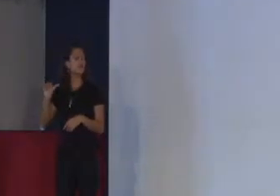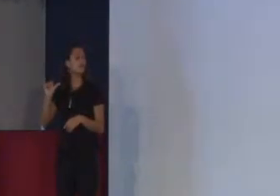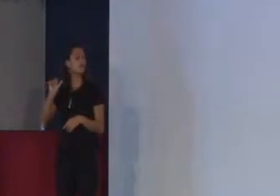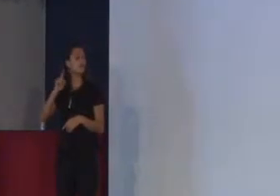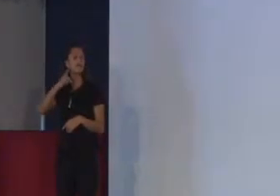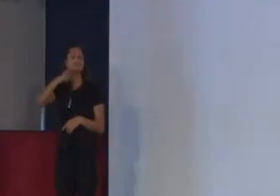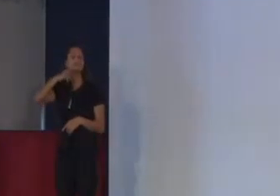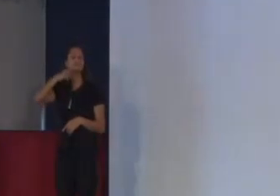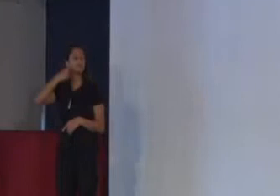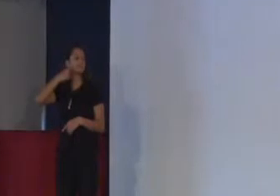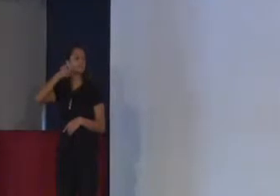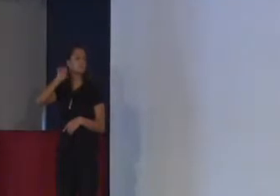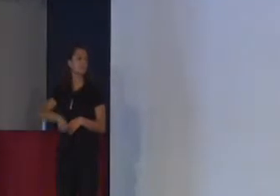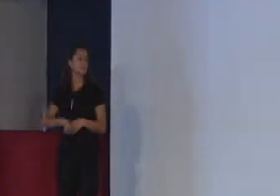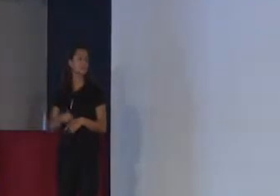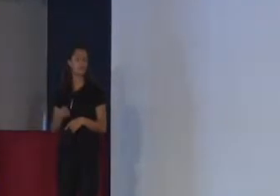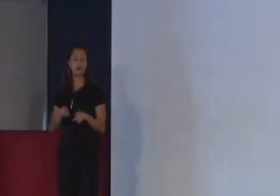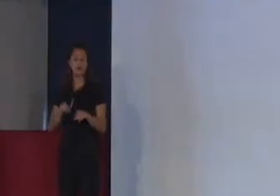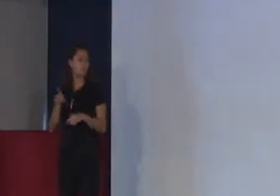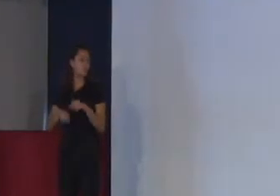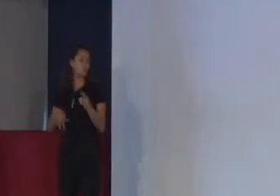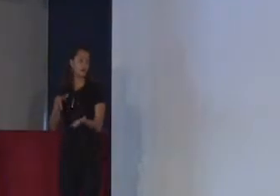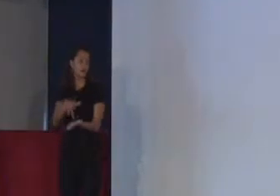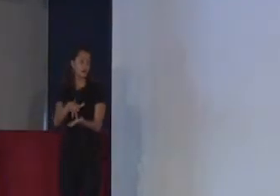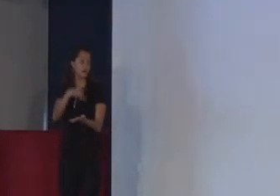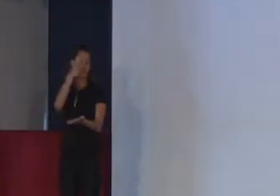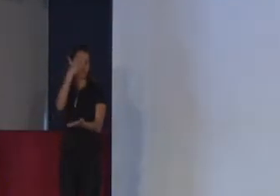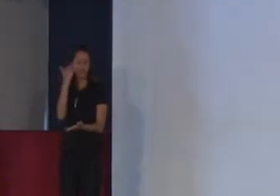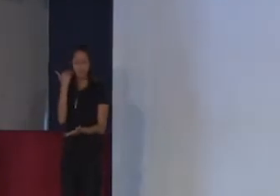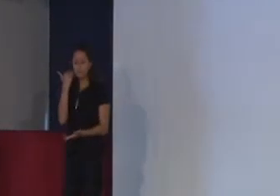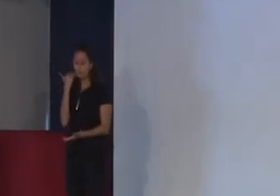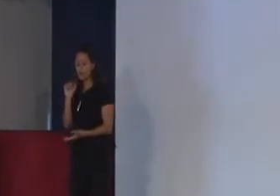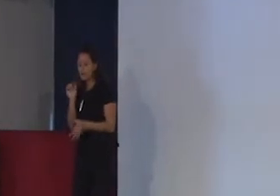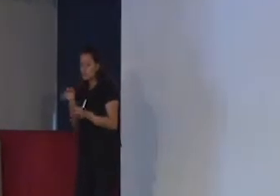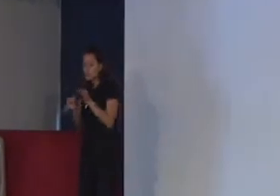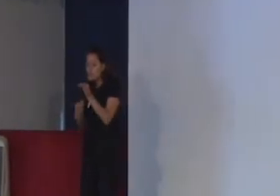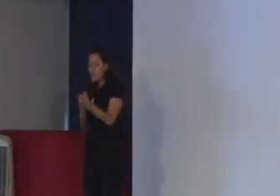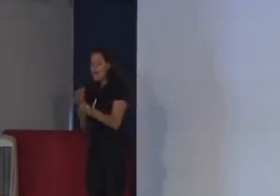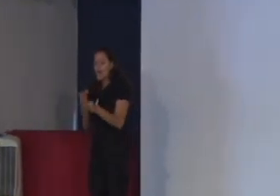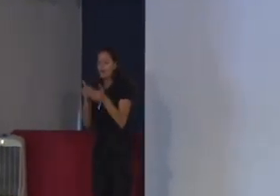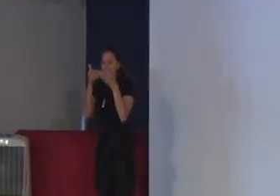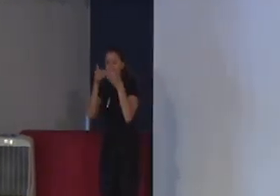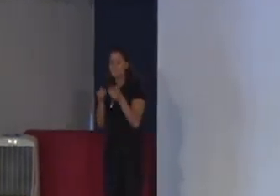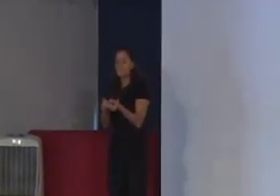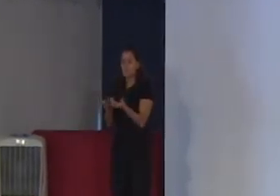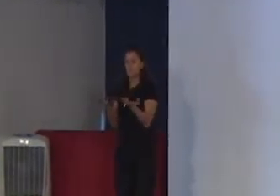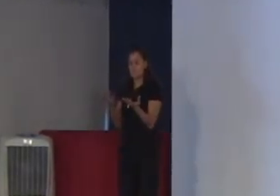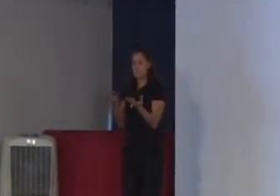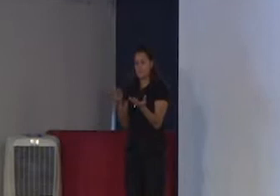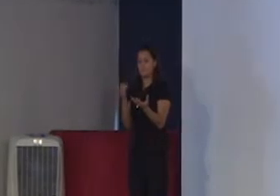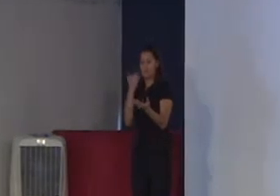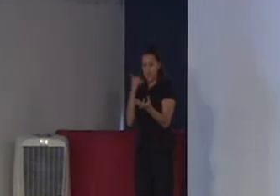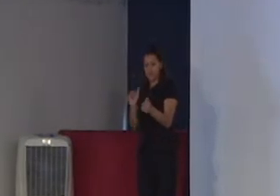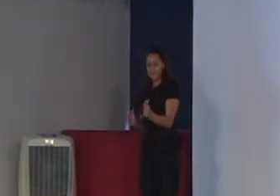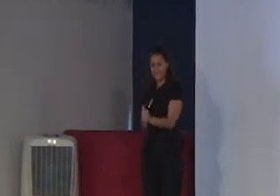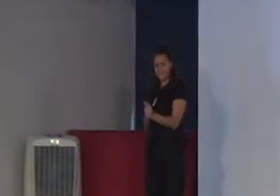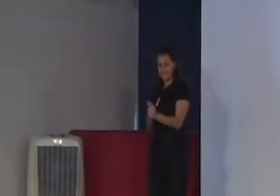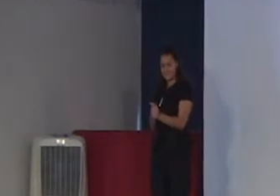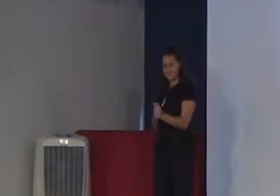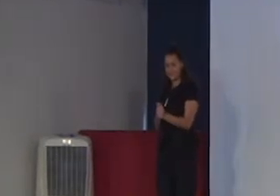Que no pueden estar aquí en los espacios, que son personas de discapacidad múltiple, también que haya un apoyo como